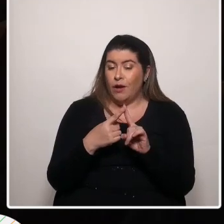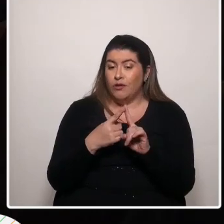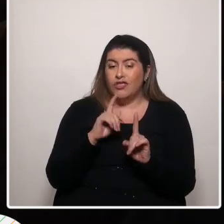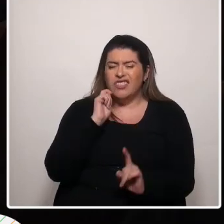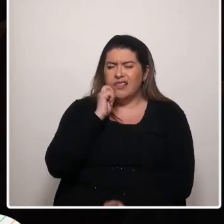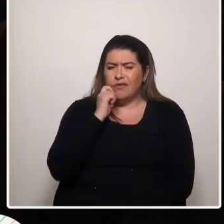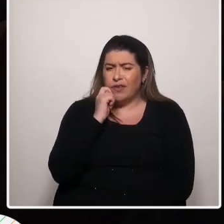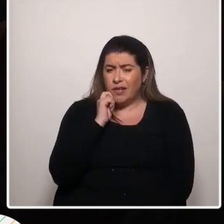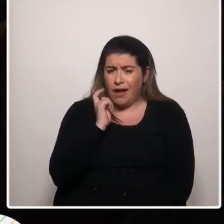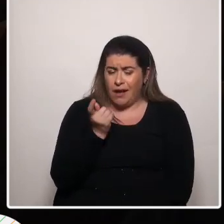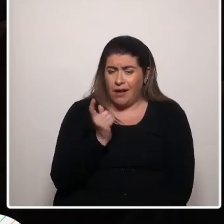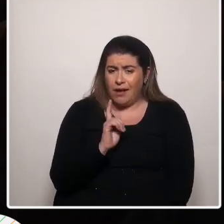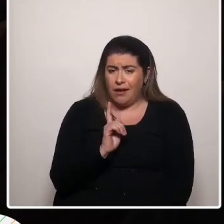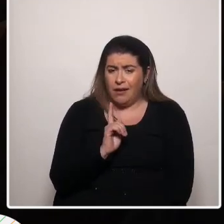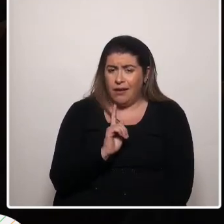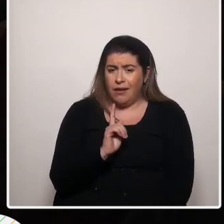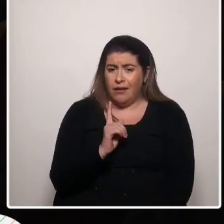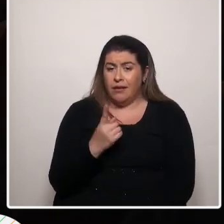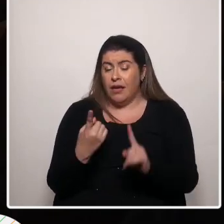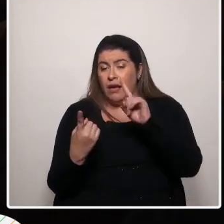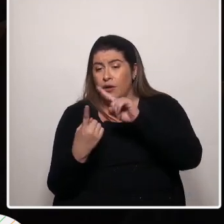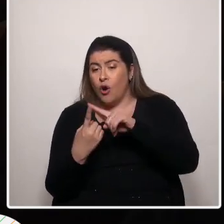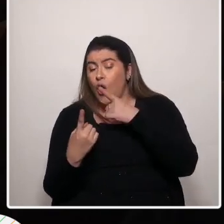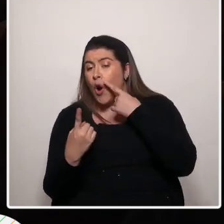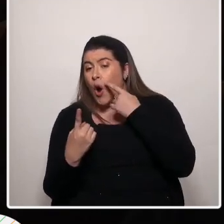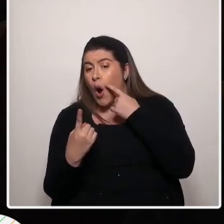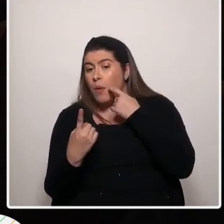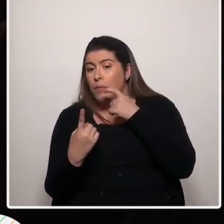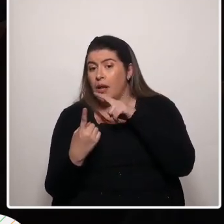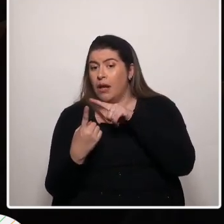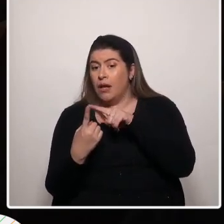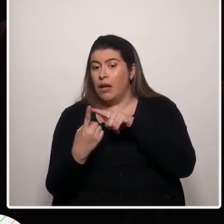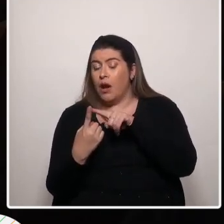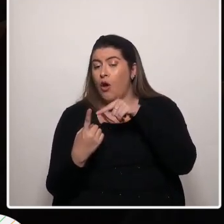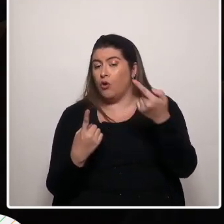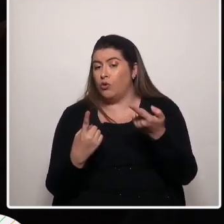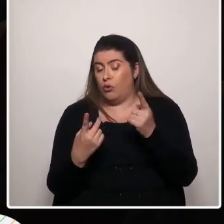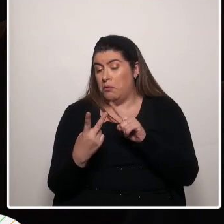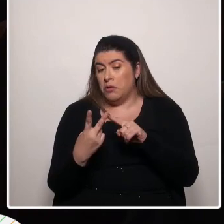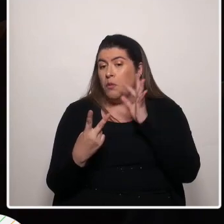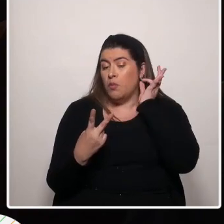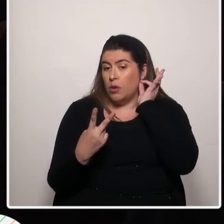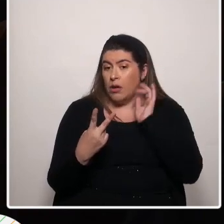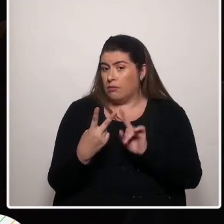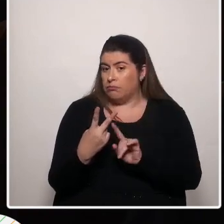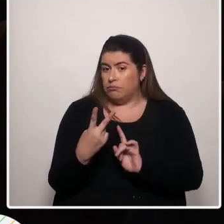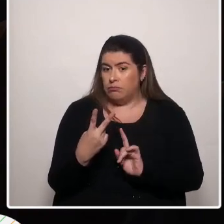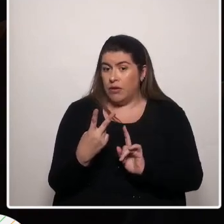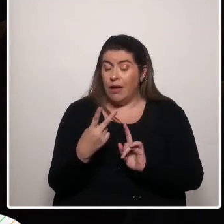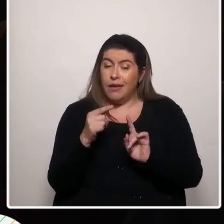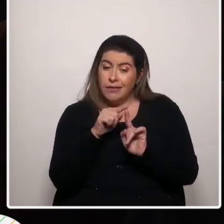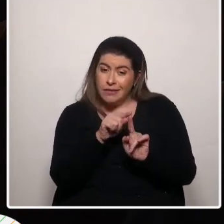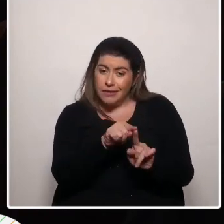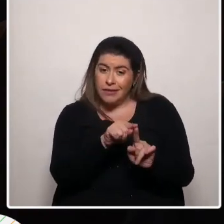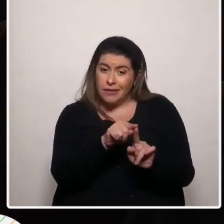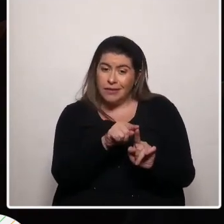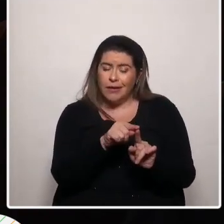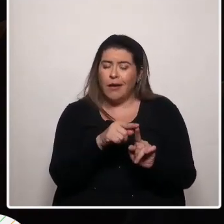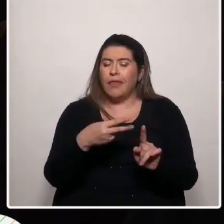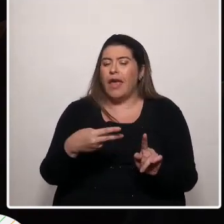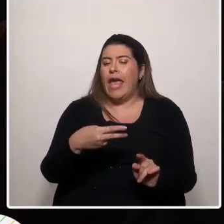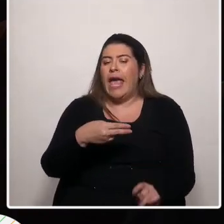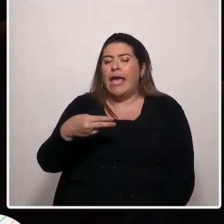que necesariamente tenga que ser un hombre el que tenga que ocupar el otro puesto, en tanto esta misma visión